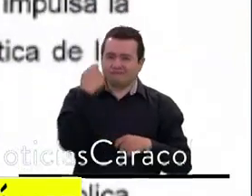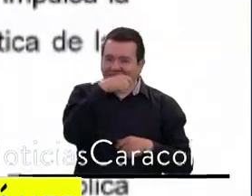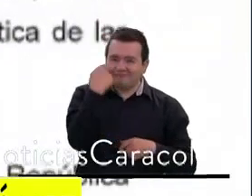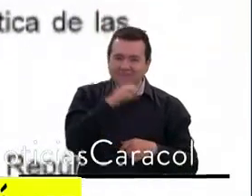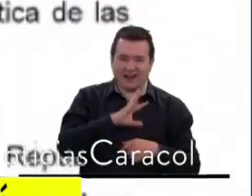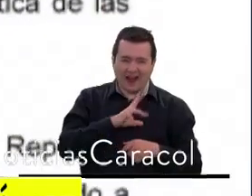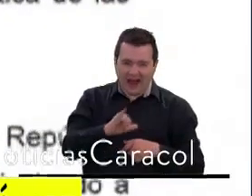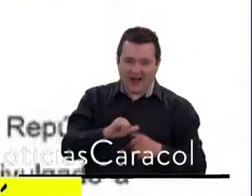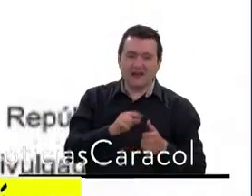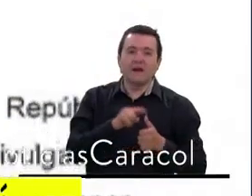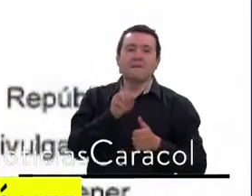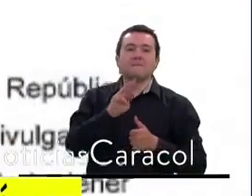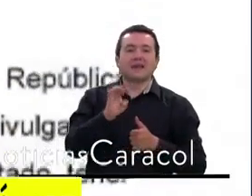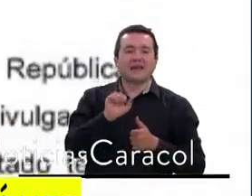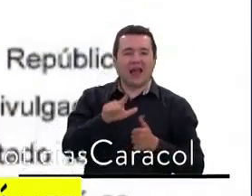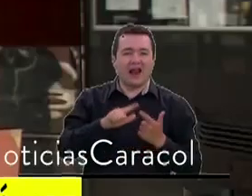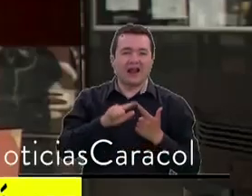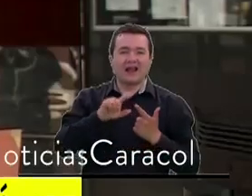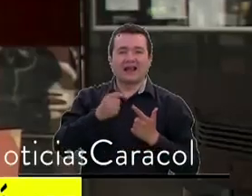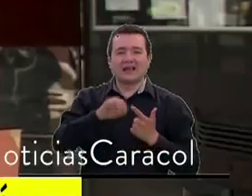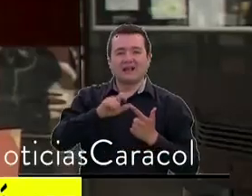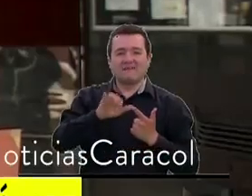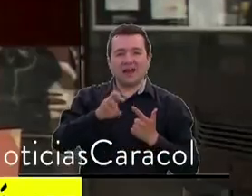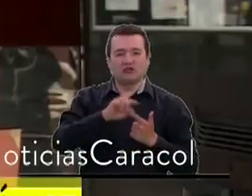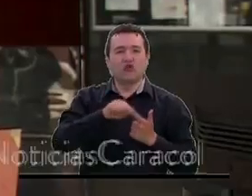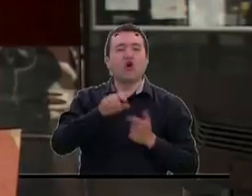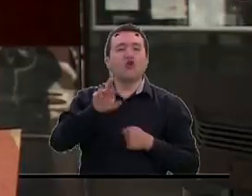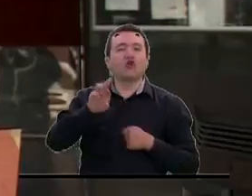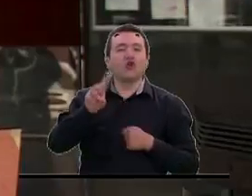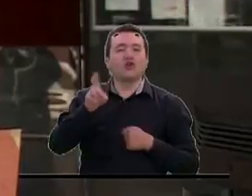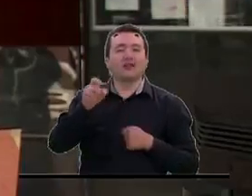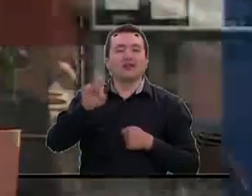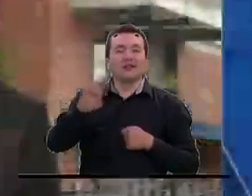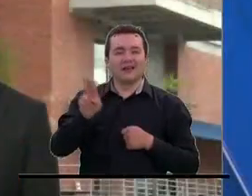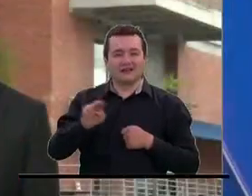y Gilberto Rodríguez Orejuela. Desde el norte de Bogotá, Catalina Vargas Vergara, Noticias Caracol.